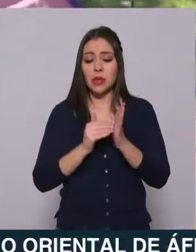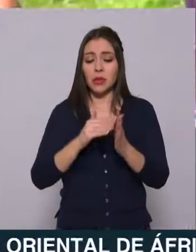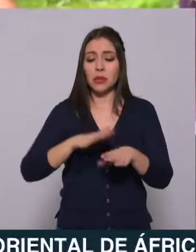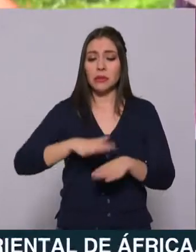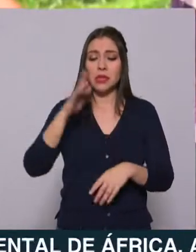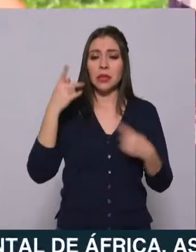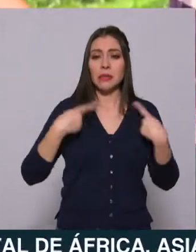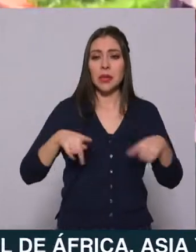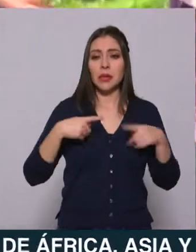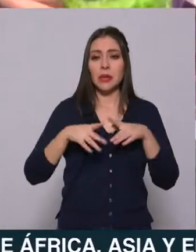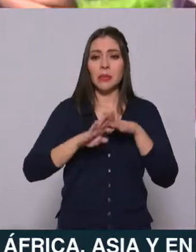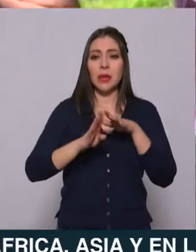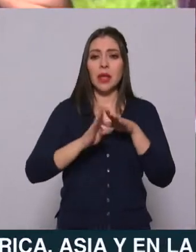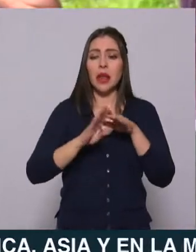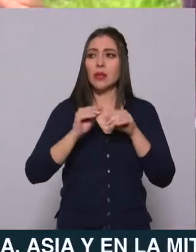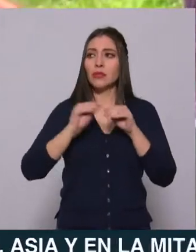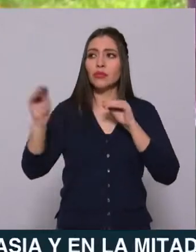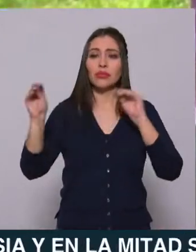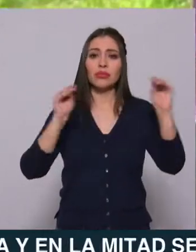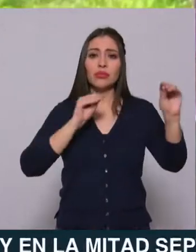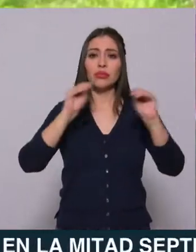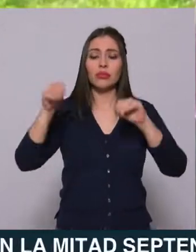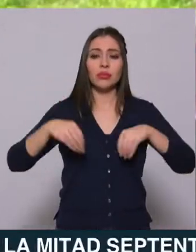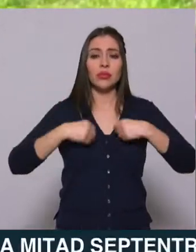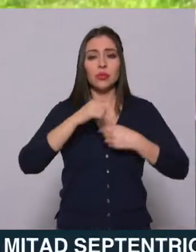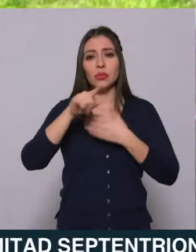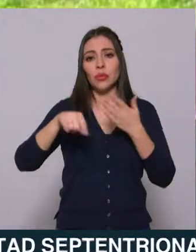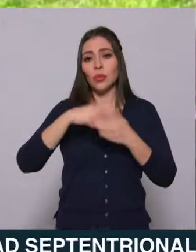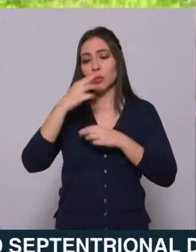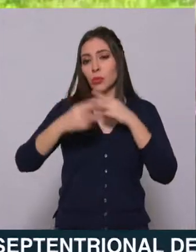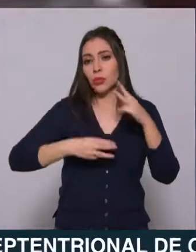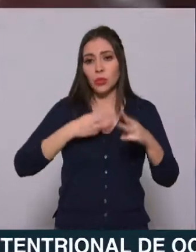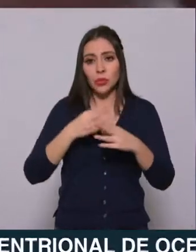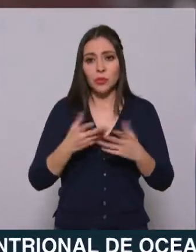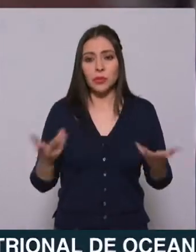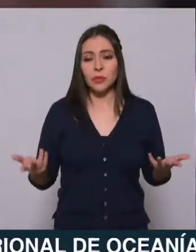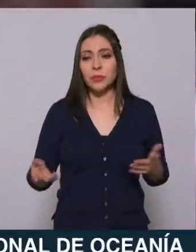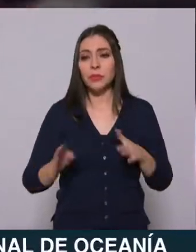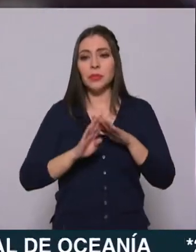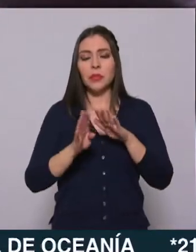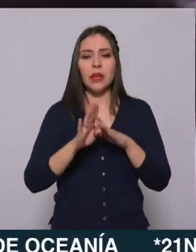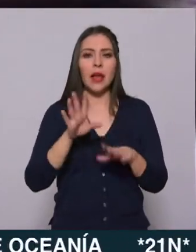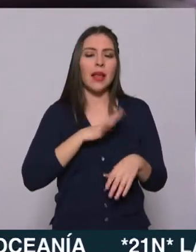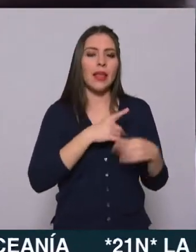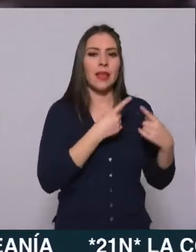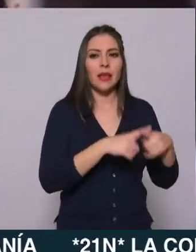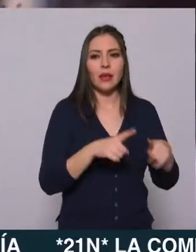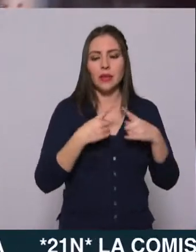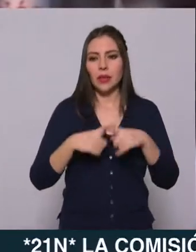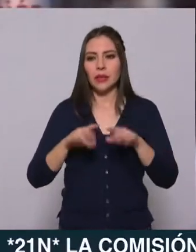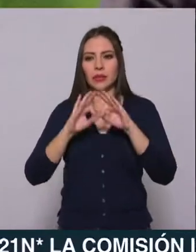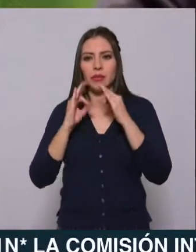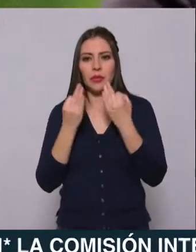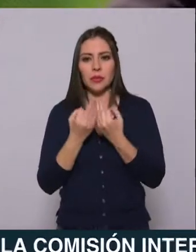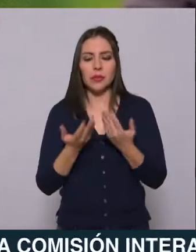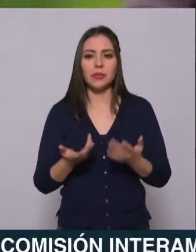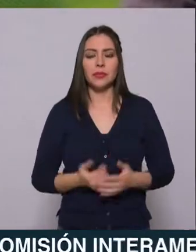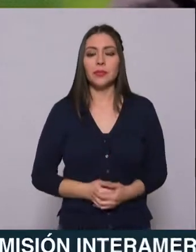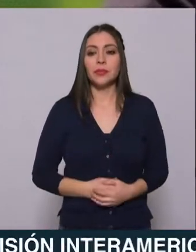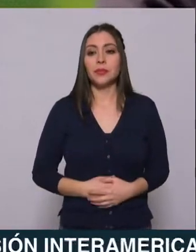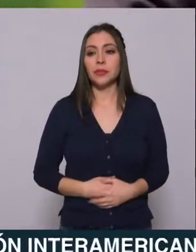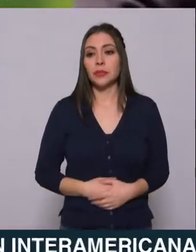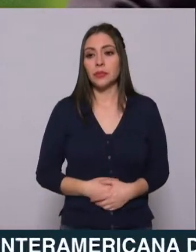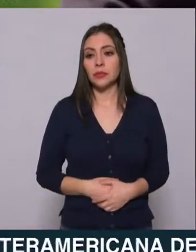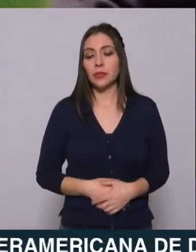de migrantes en el mundo. También pues la migración tiene diferentes caras. Por un lado, la cara de